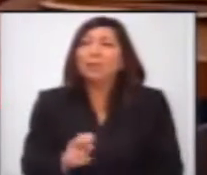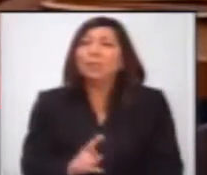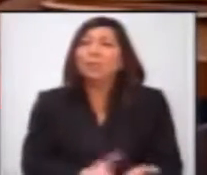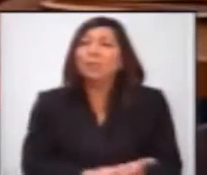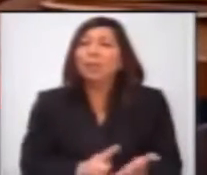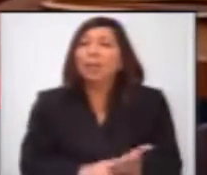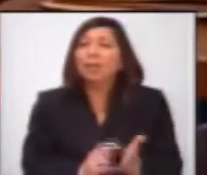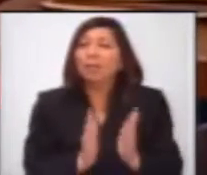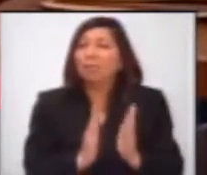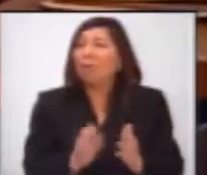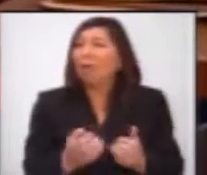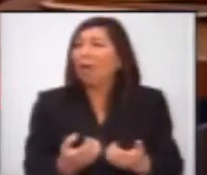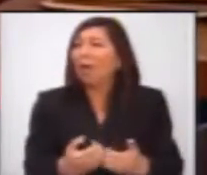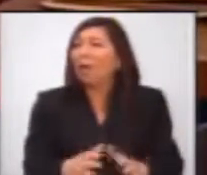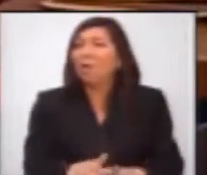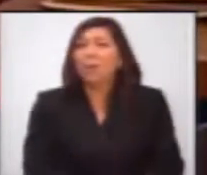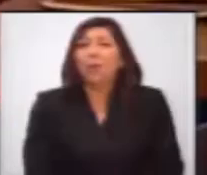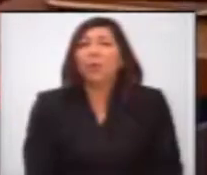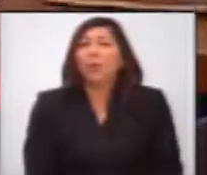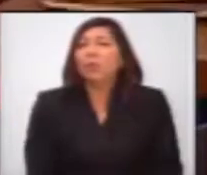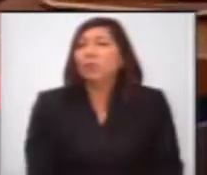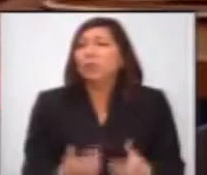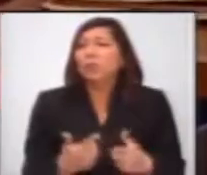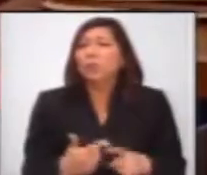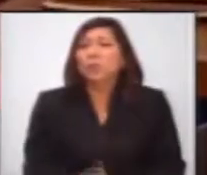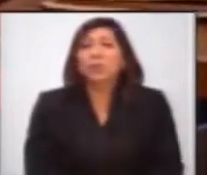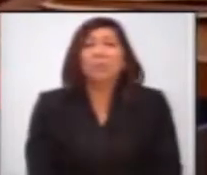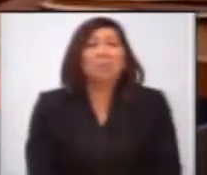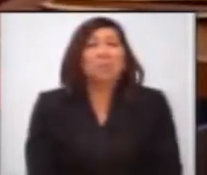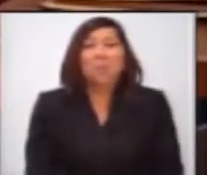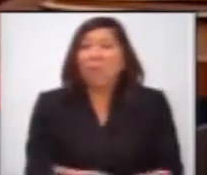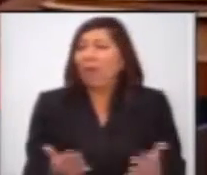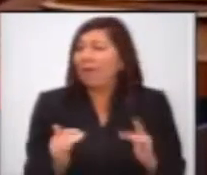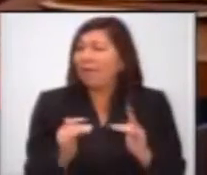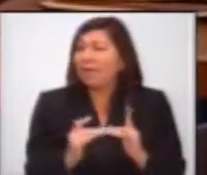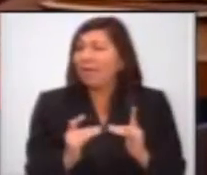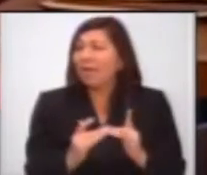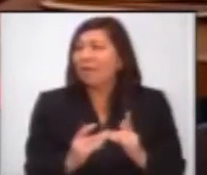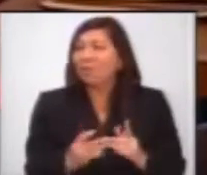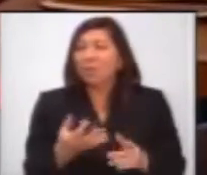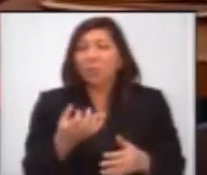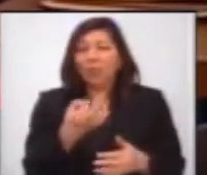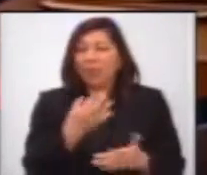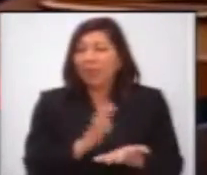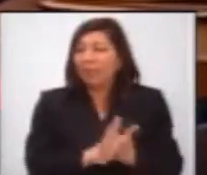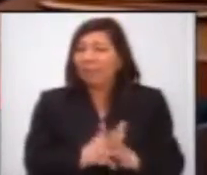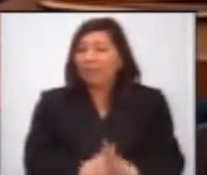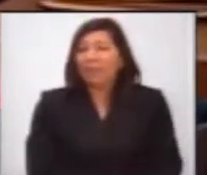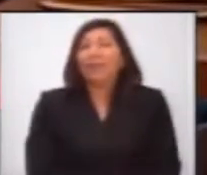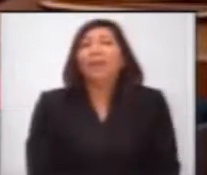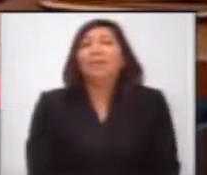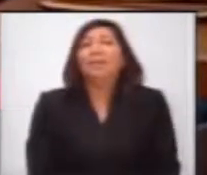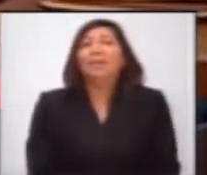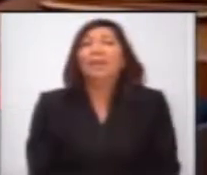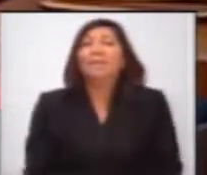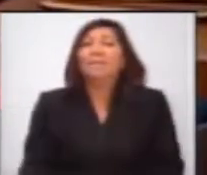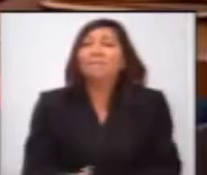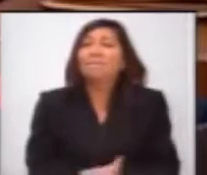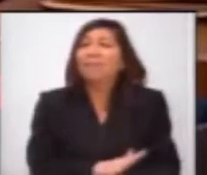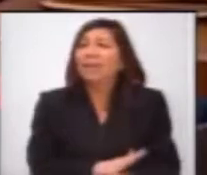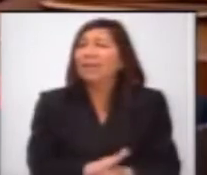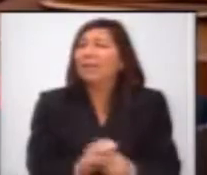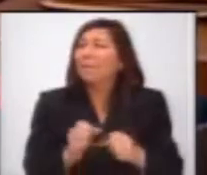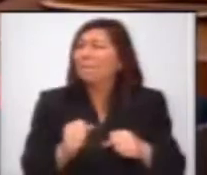están prácticamente abandonados a su suerte. No hay camas, no hay medicamentos, hay una deficiencia, hay